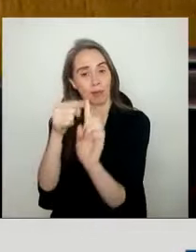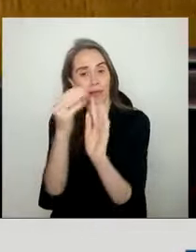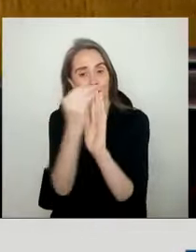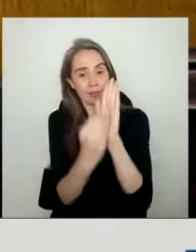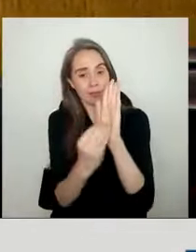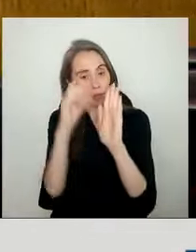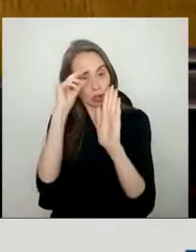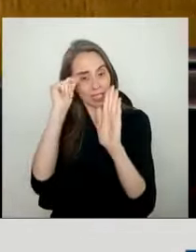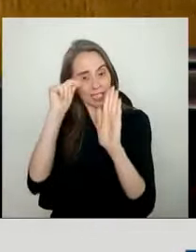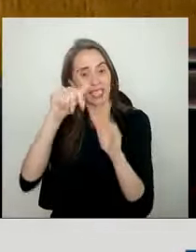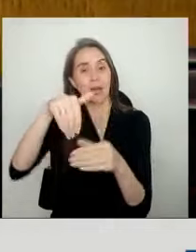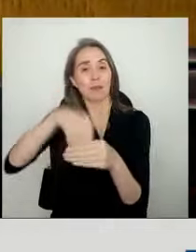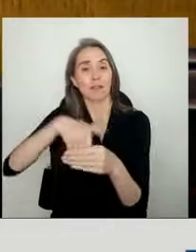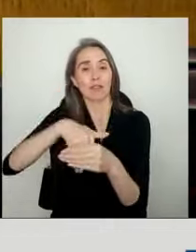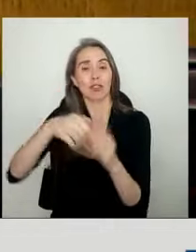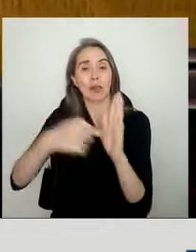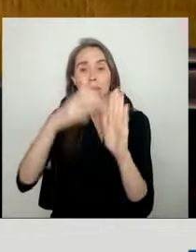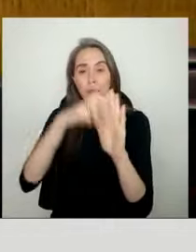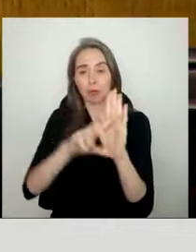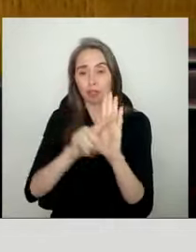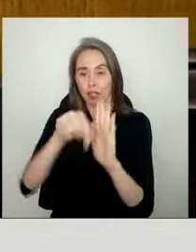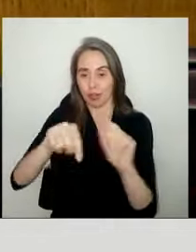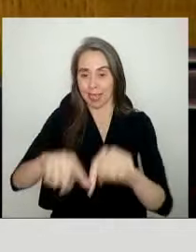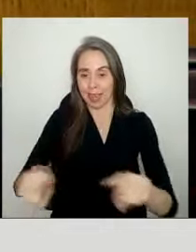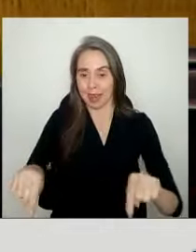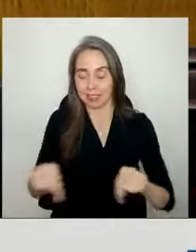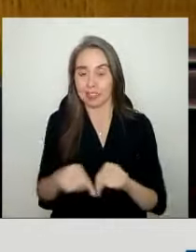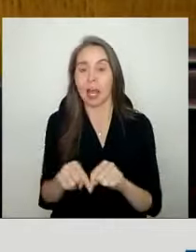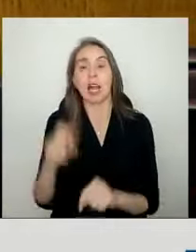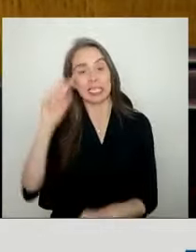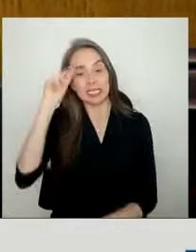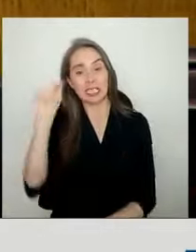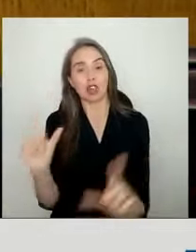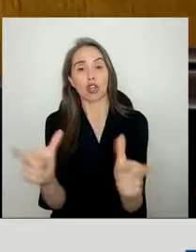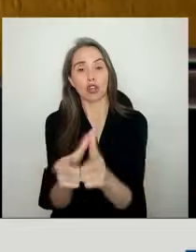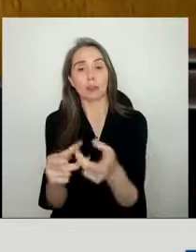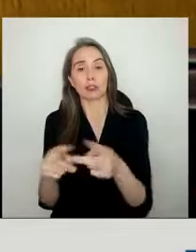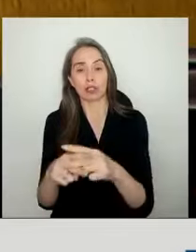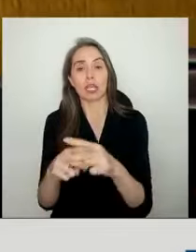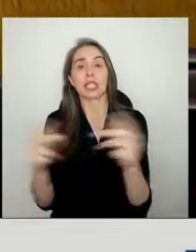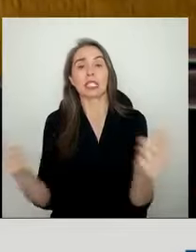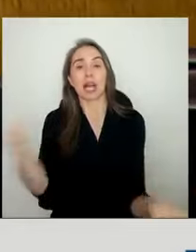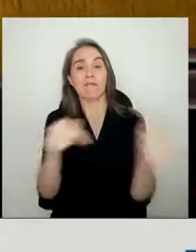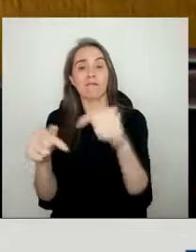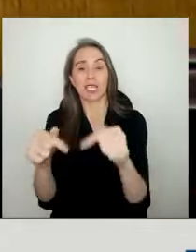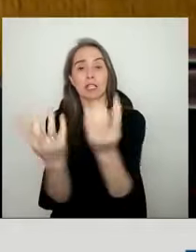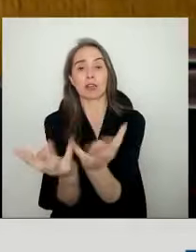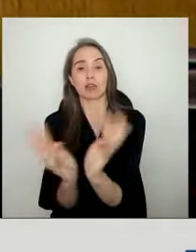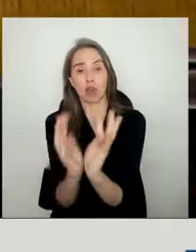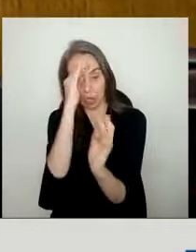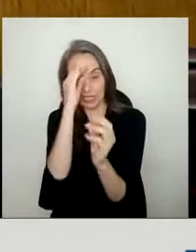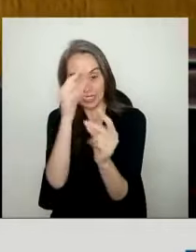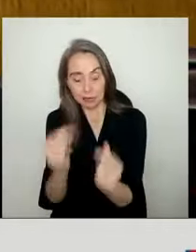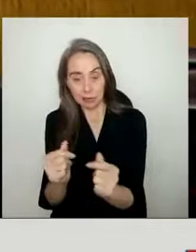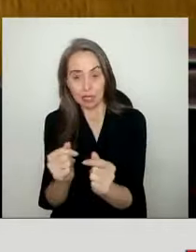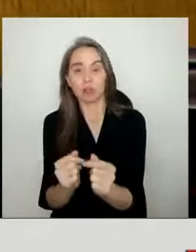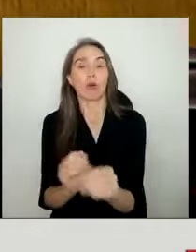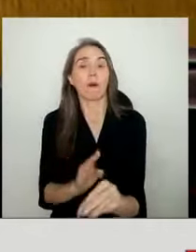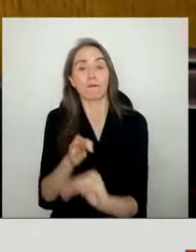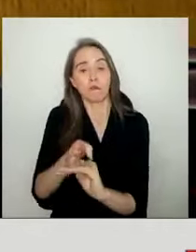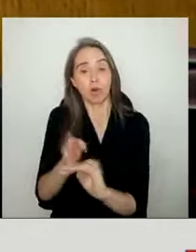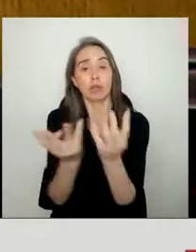sala se formó una comisión técnica precisamente con expertos que en y Se recibieron audiencias de profesionales